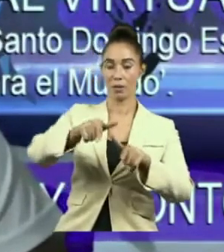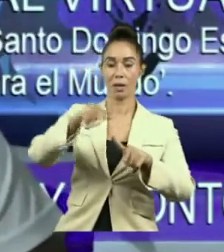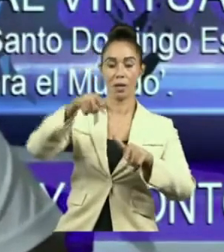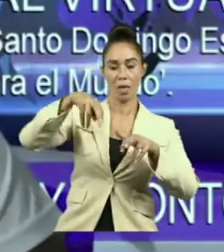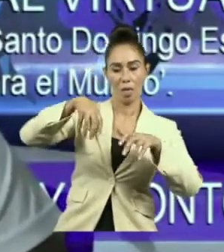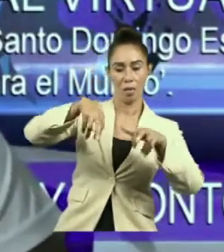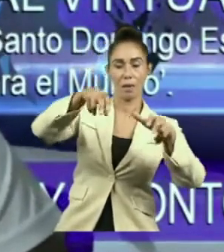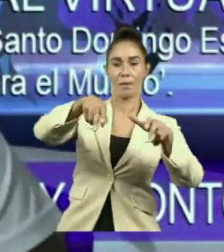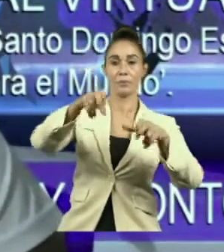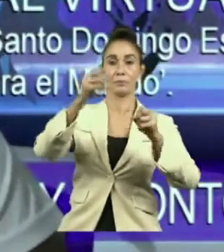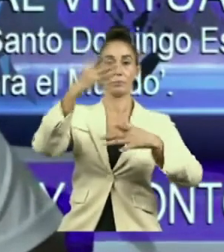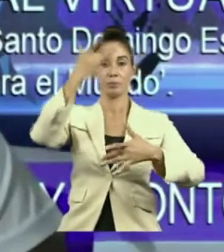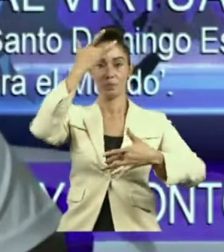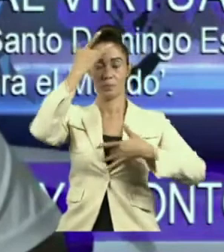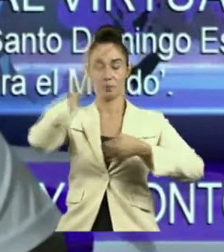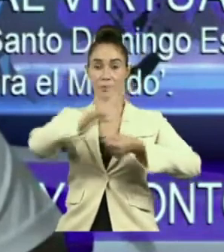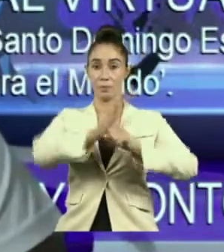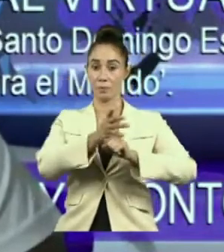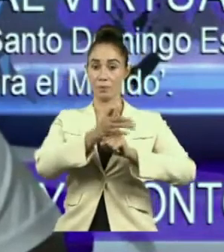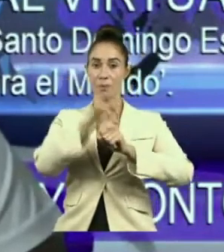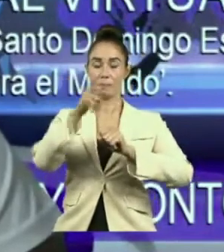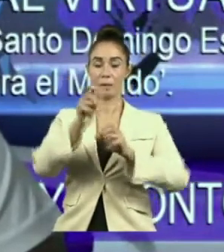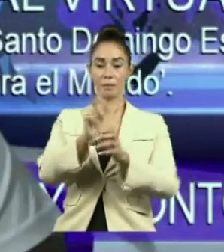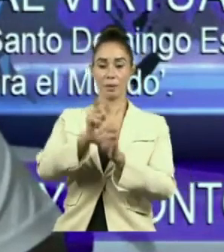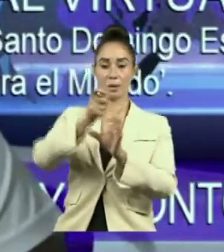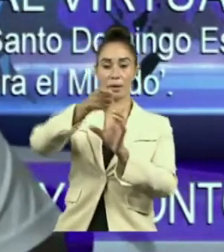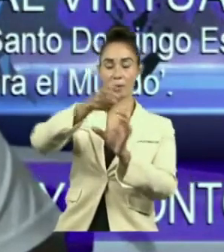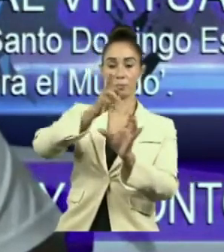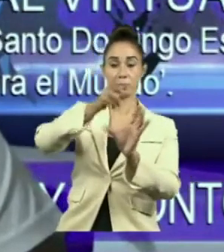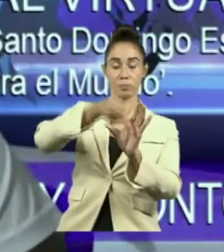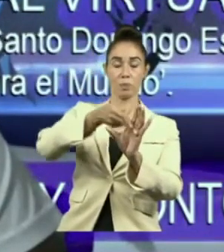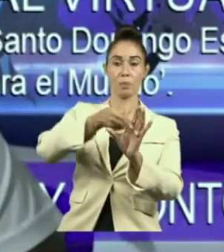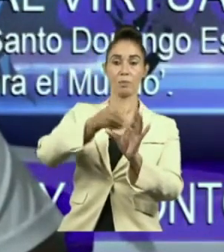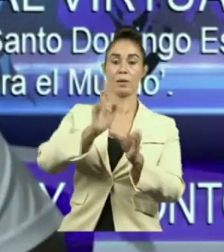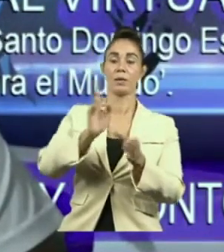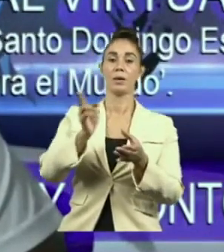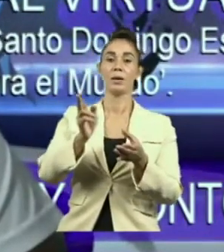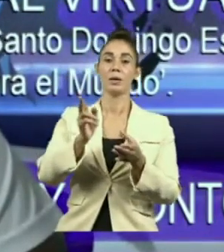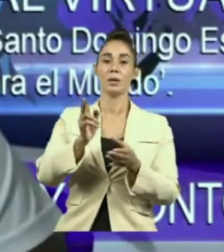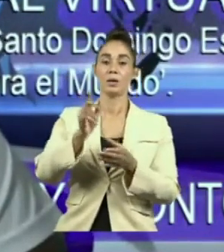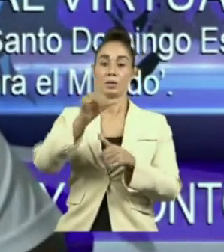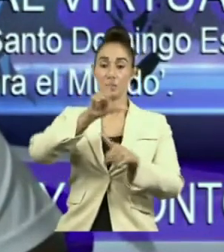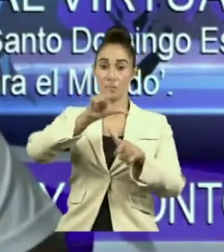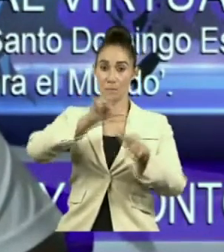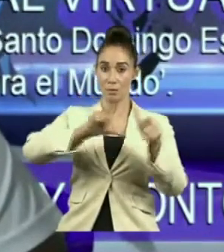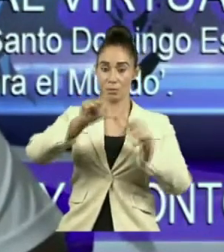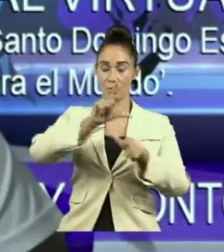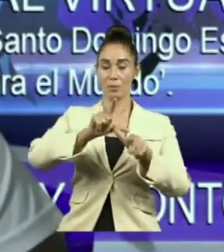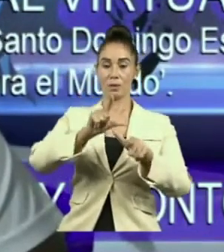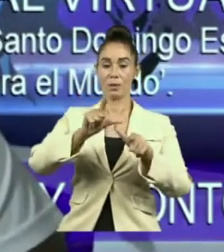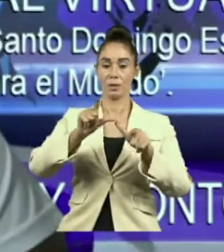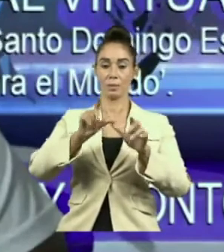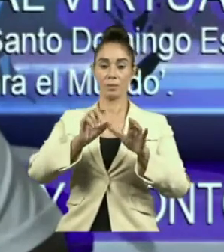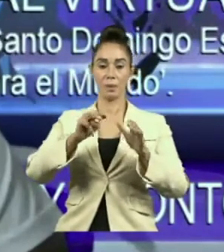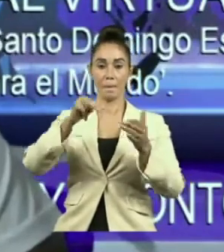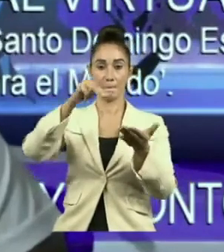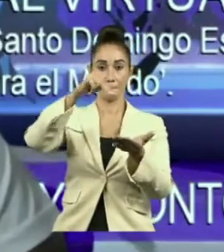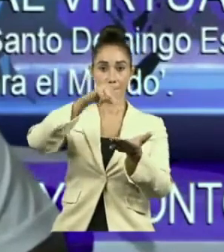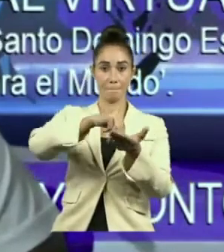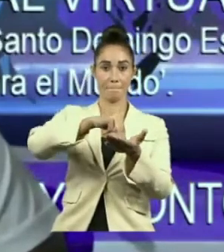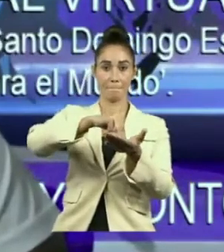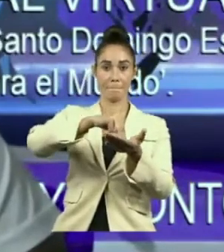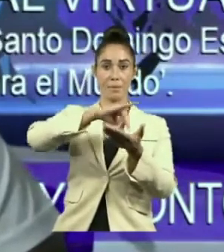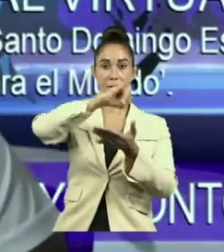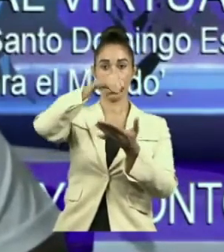y también la bomba de los minas megacentro y los demás bancos que no se está cumpliendo con el